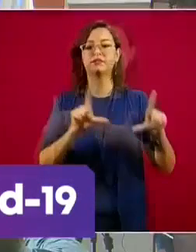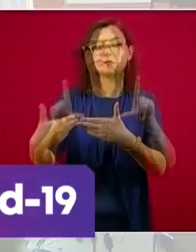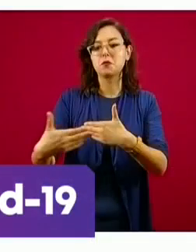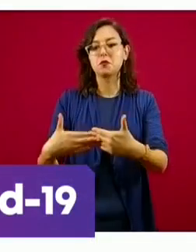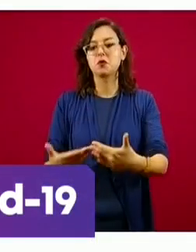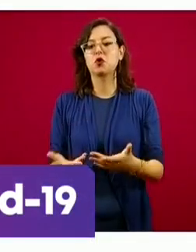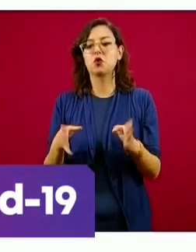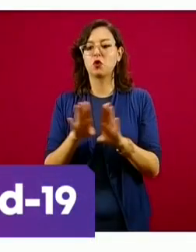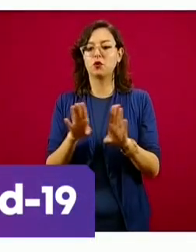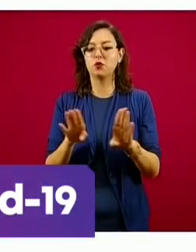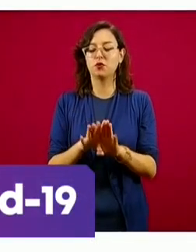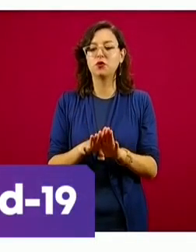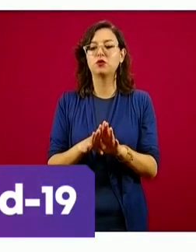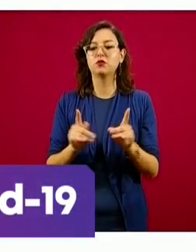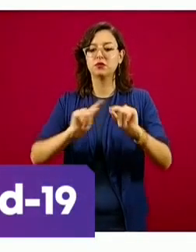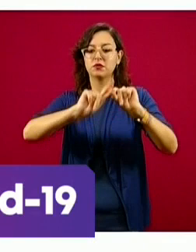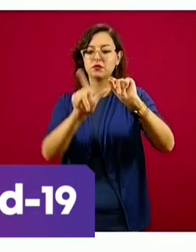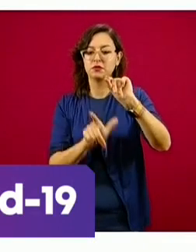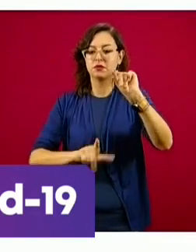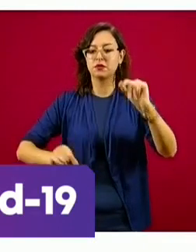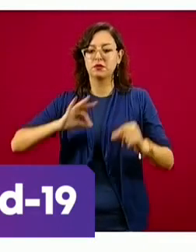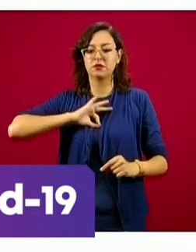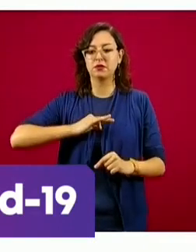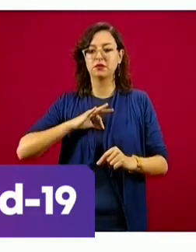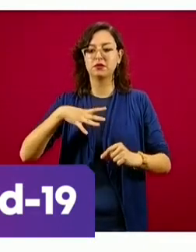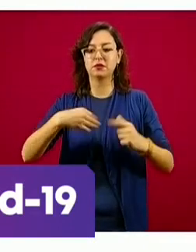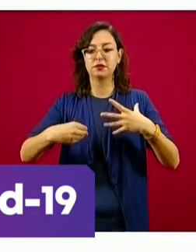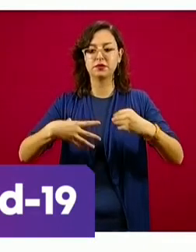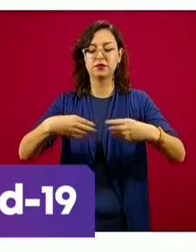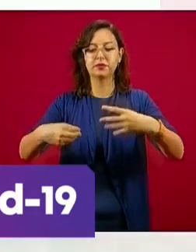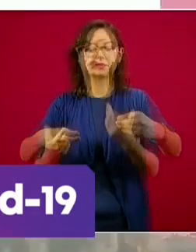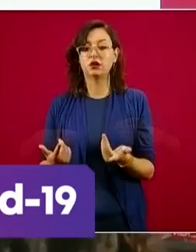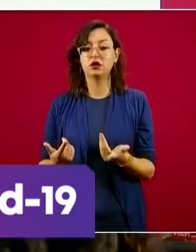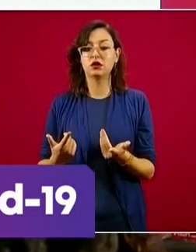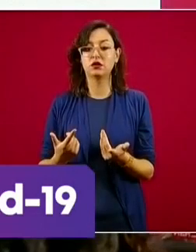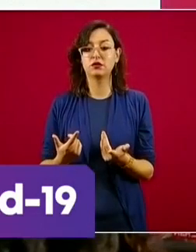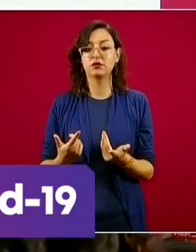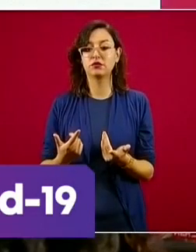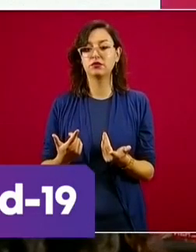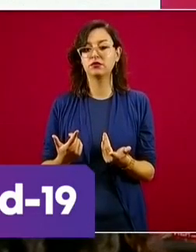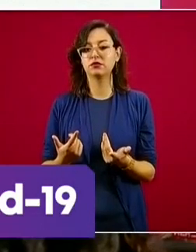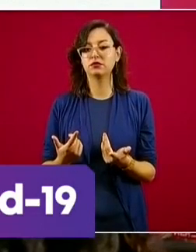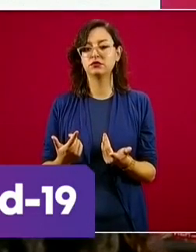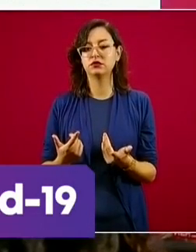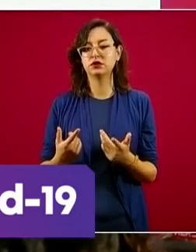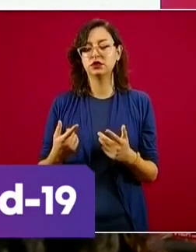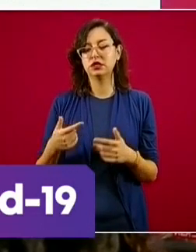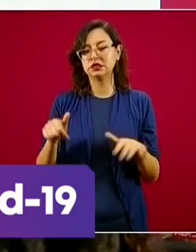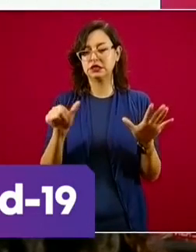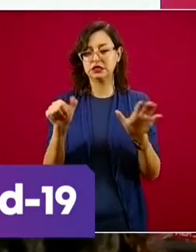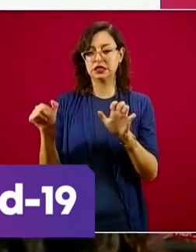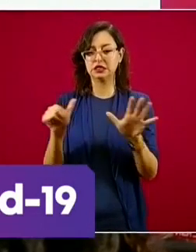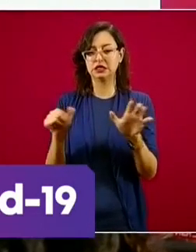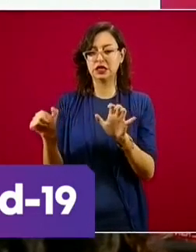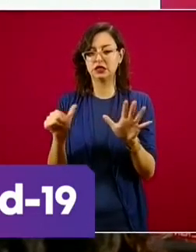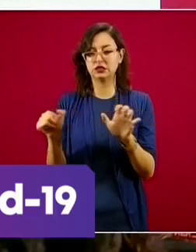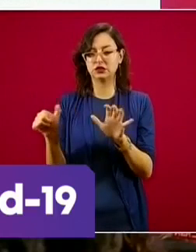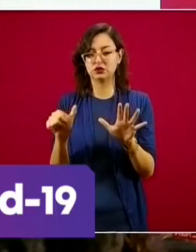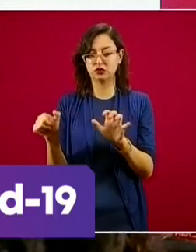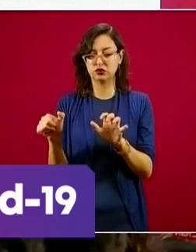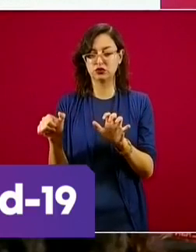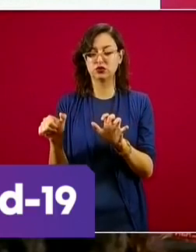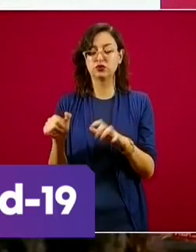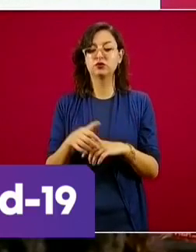detalló que el dato se obtuvo gracias a proyecciones de modelos matemáticos hugo lópez gatell reiteró el llamado